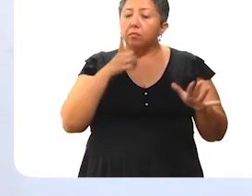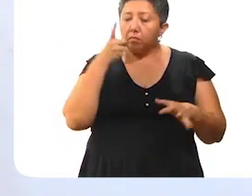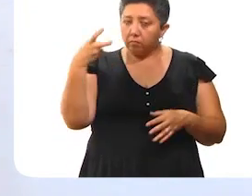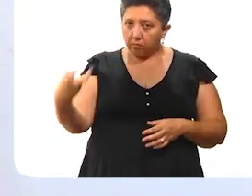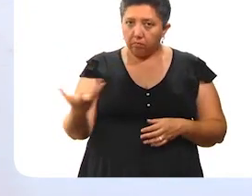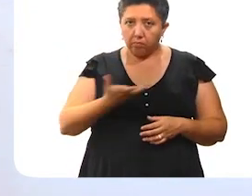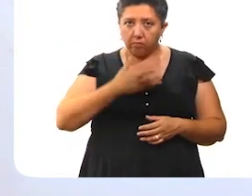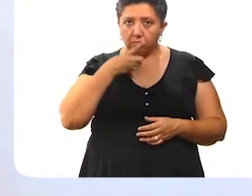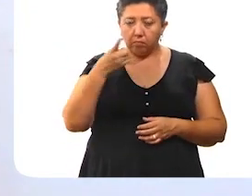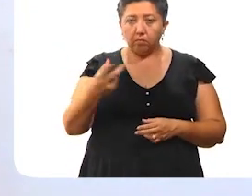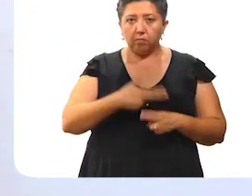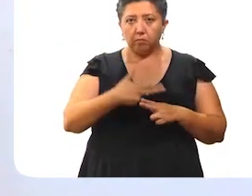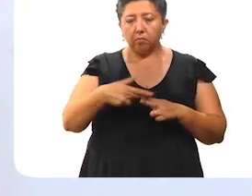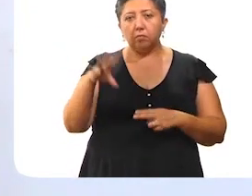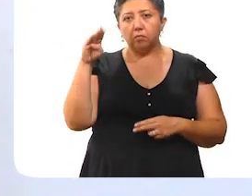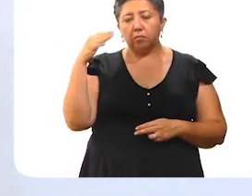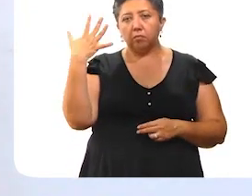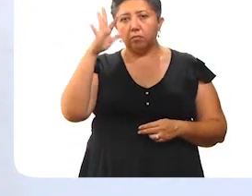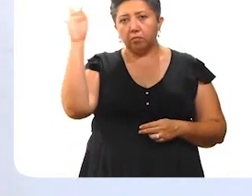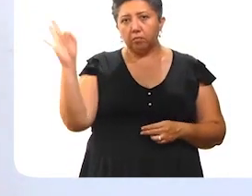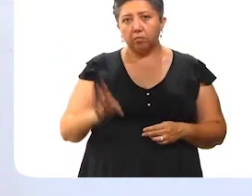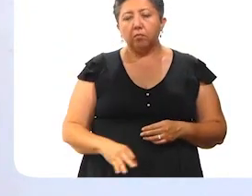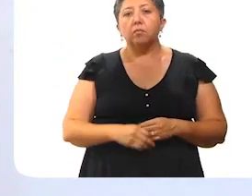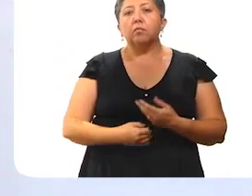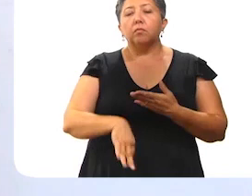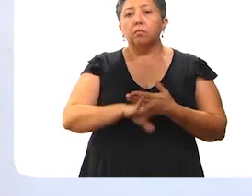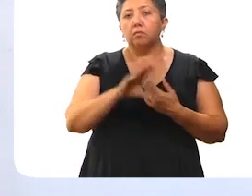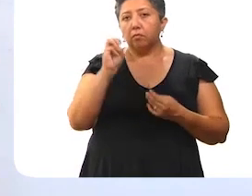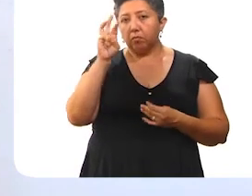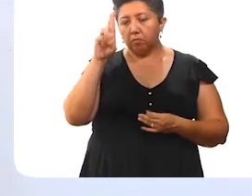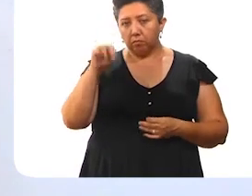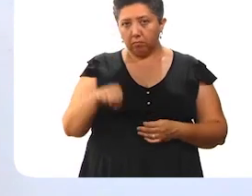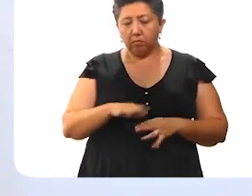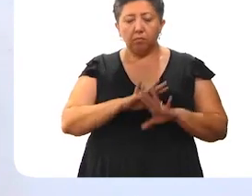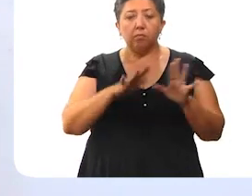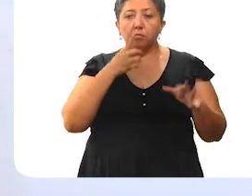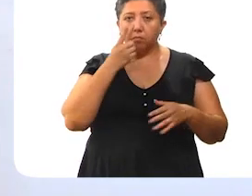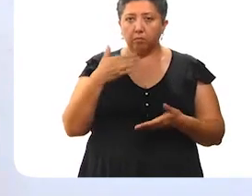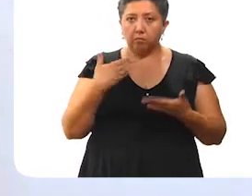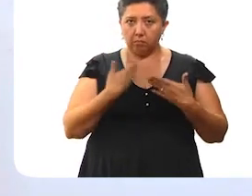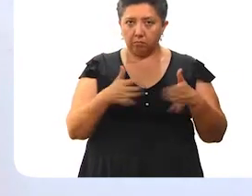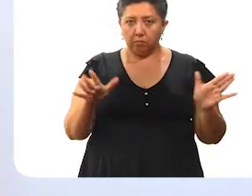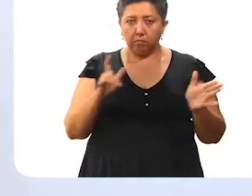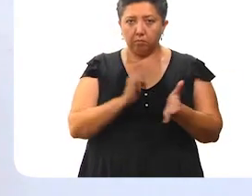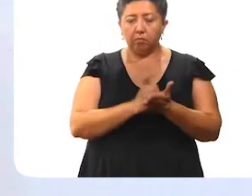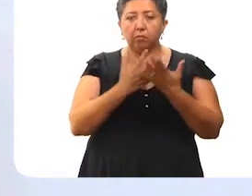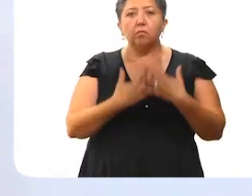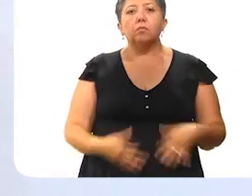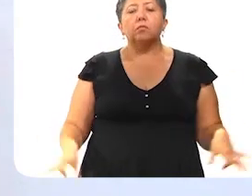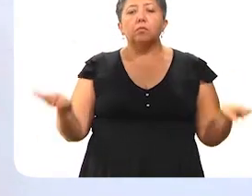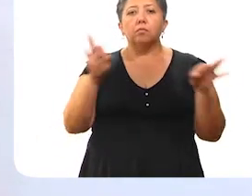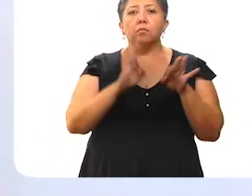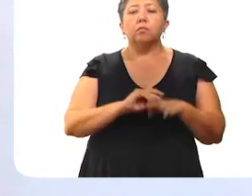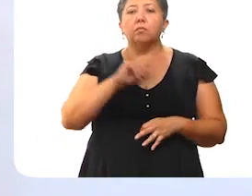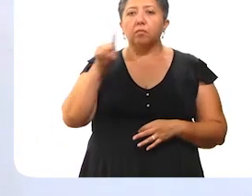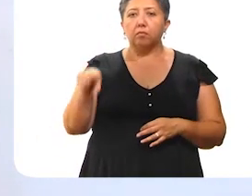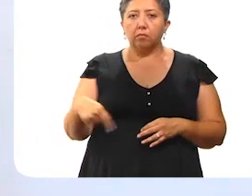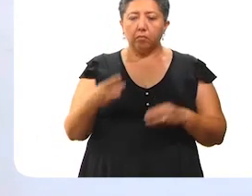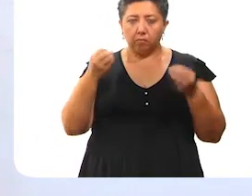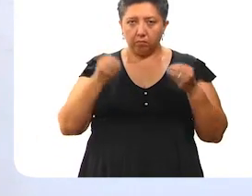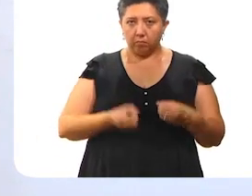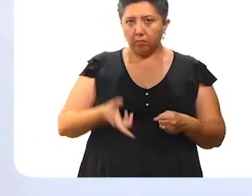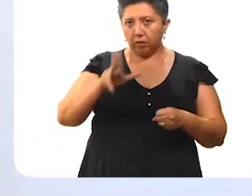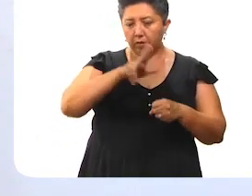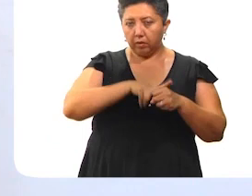que estos tienen una cobertura hasta del 95% contra Omicron. Como se ha señalado, en la reapertura económica los datos más